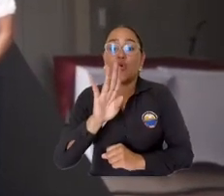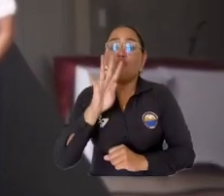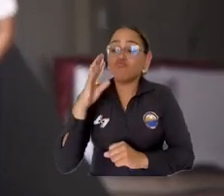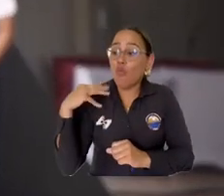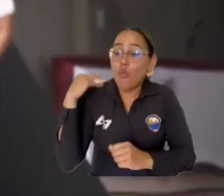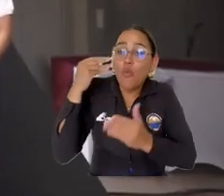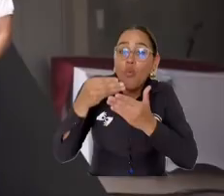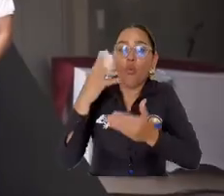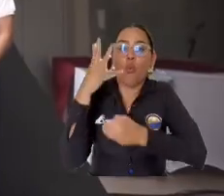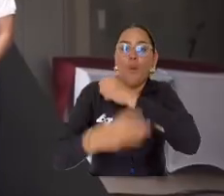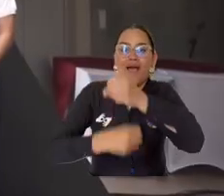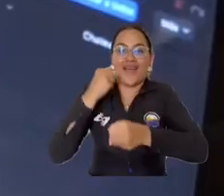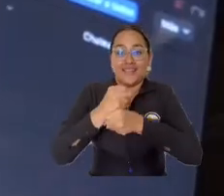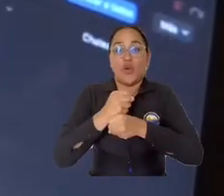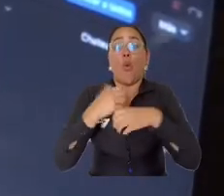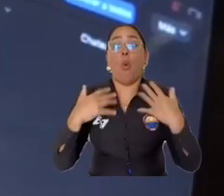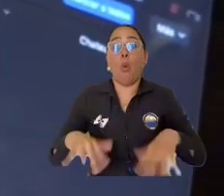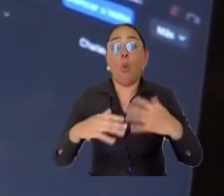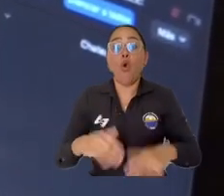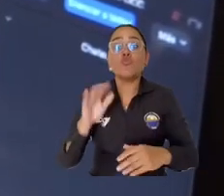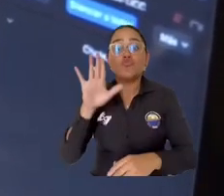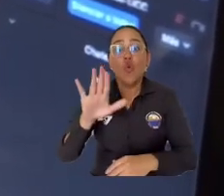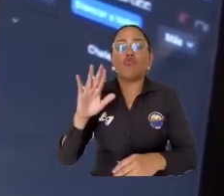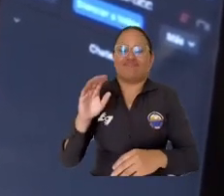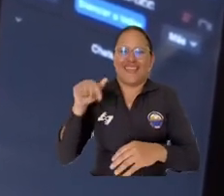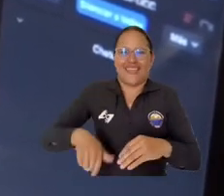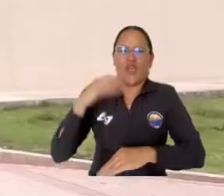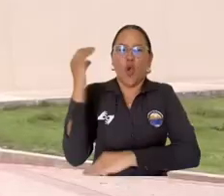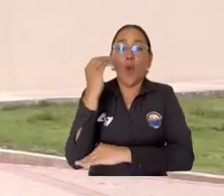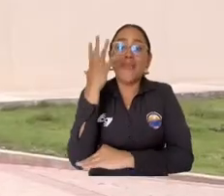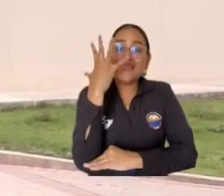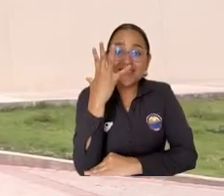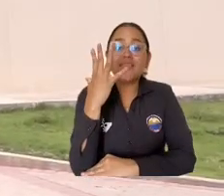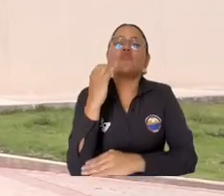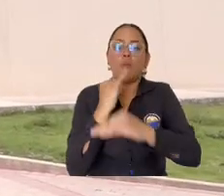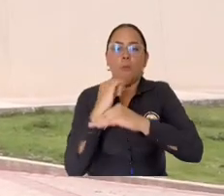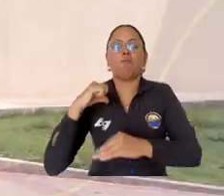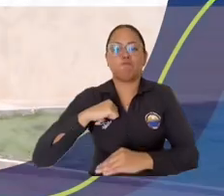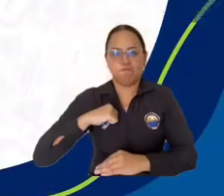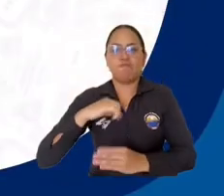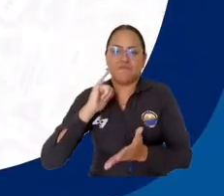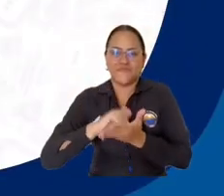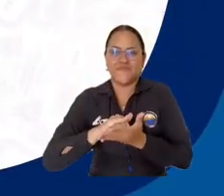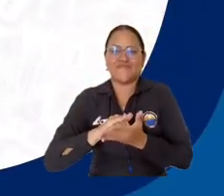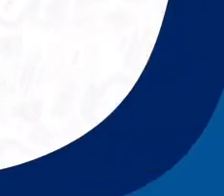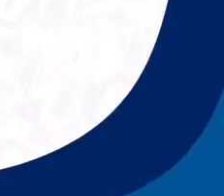años, siendo una de las 5 instituciones en el país en tener esta acreditación.